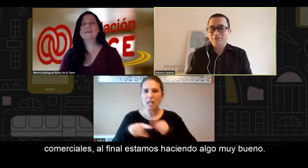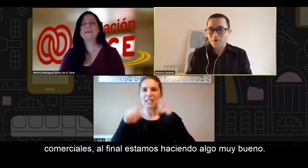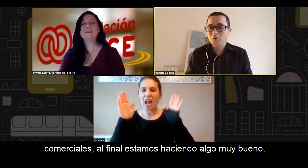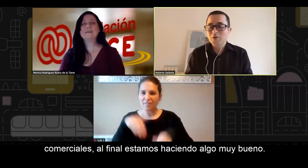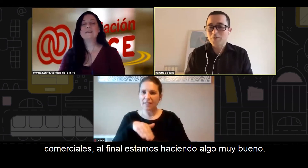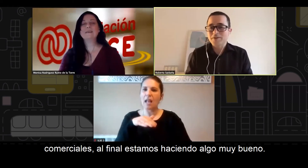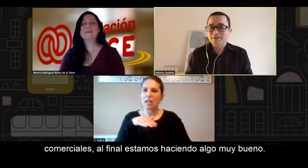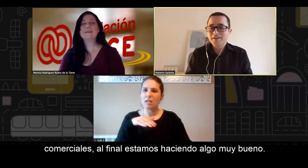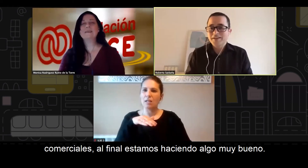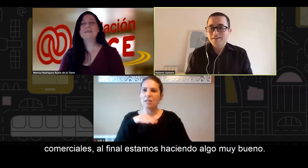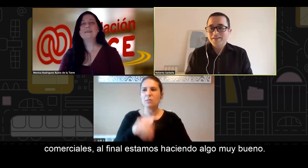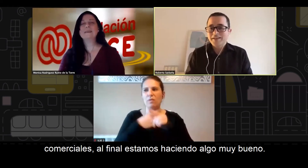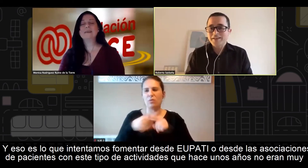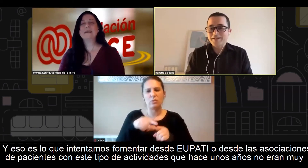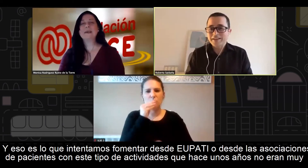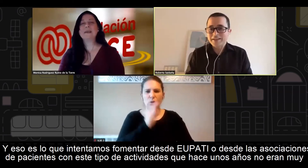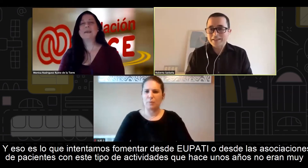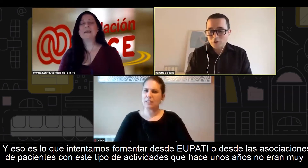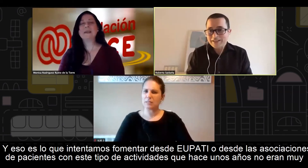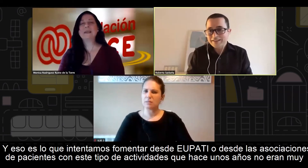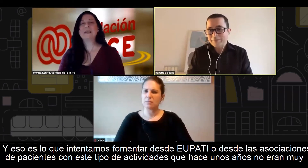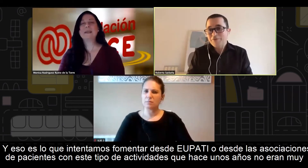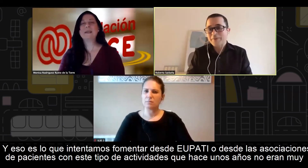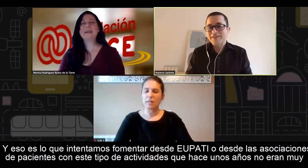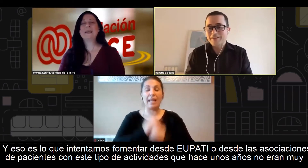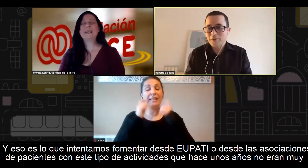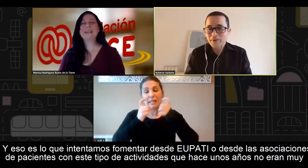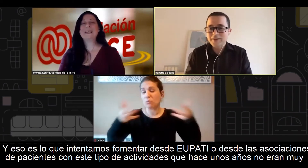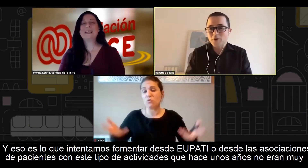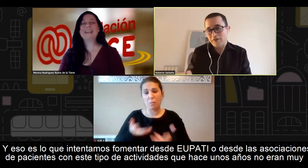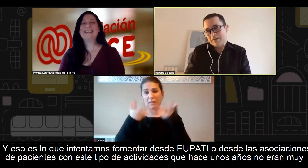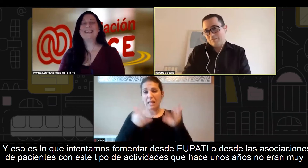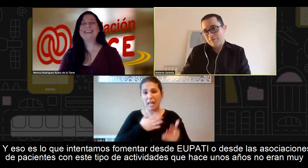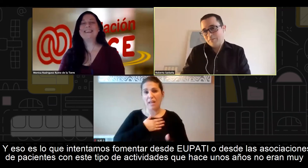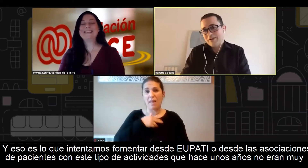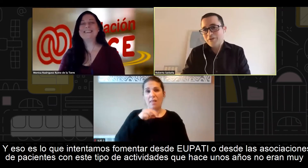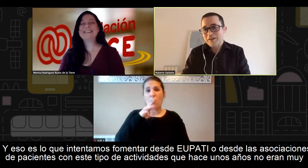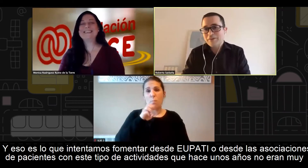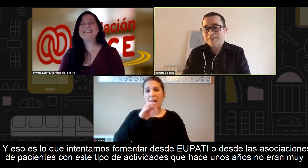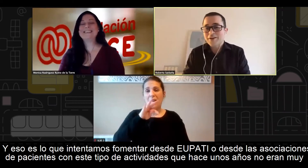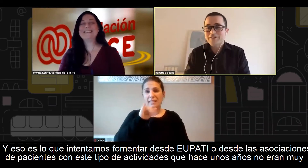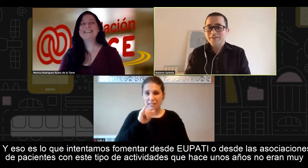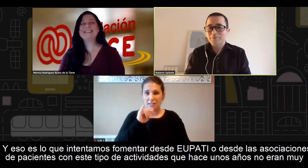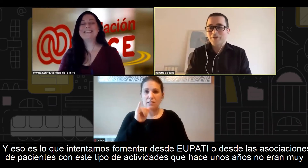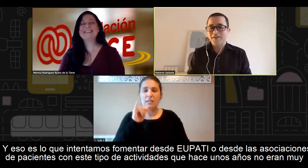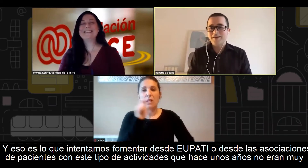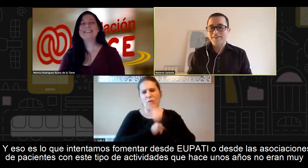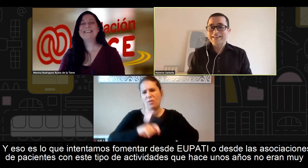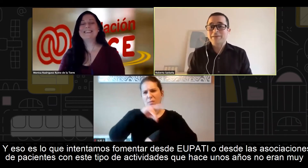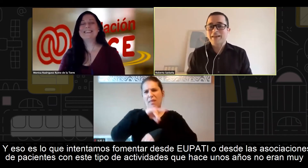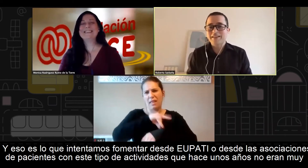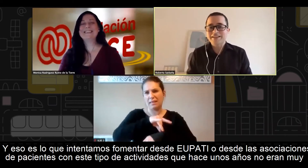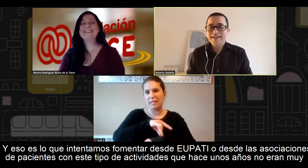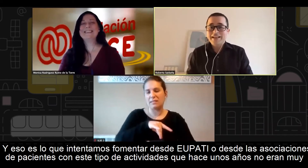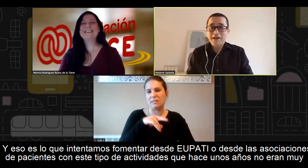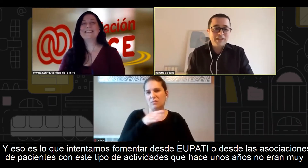haciendo algo muy bueno. Y eso es lo que intentamos fomentar desde UPATI o desde las propias asociaciones de pacientes con este tipo de